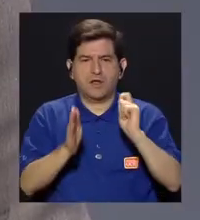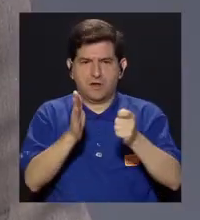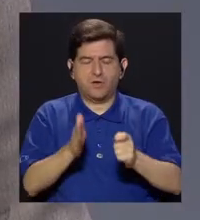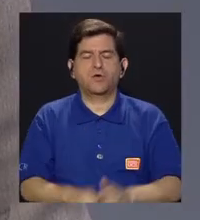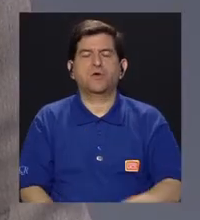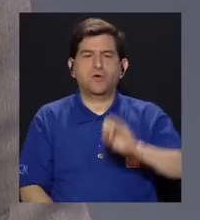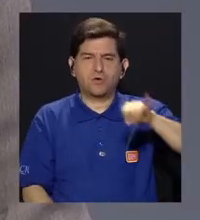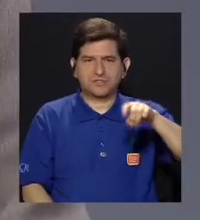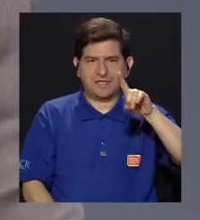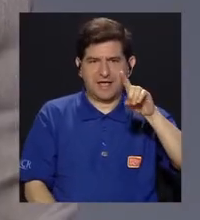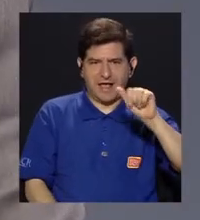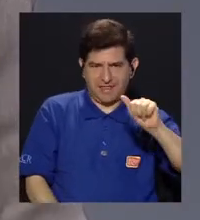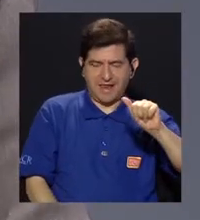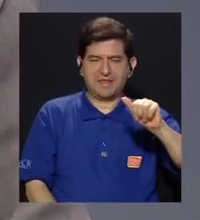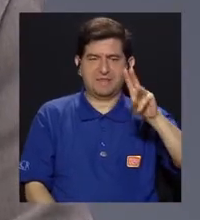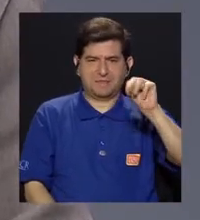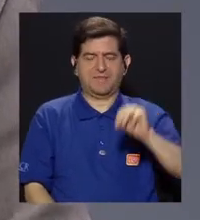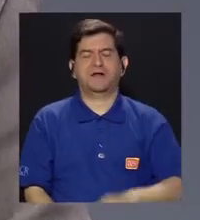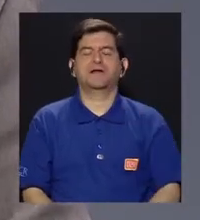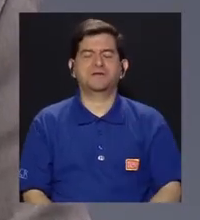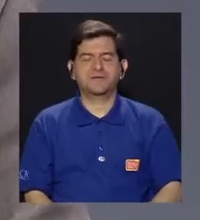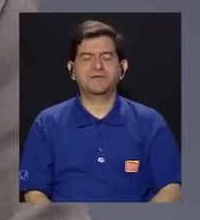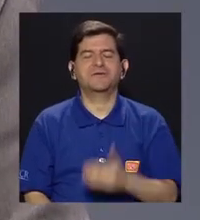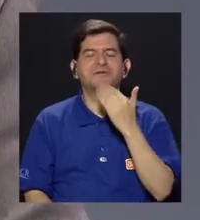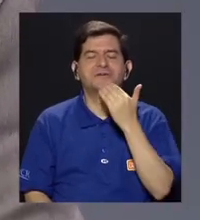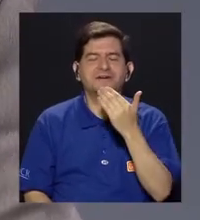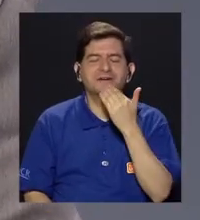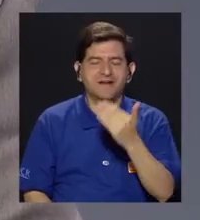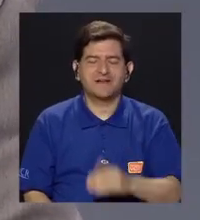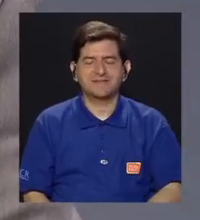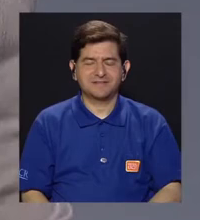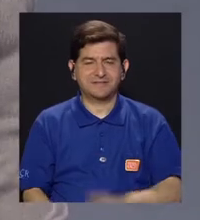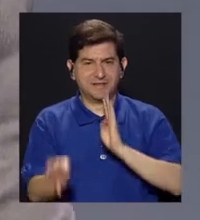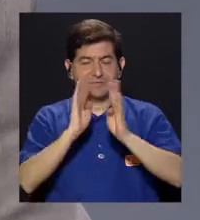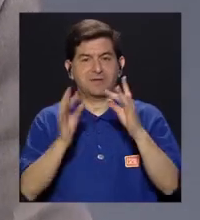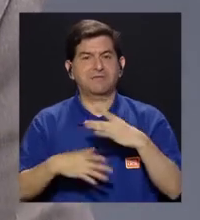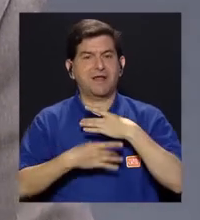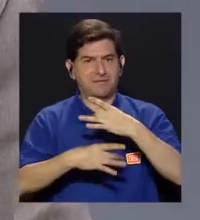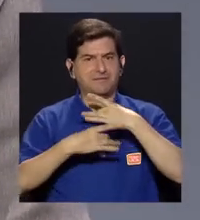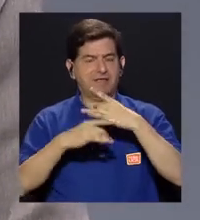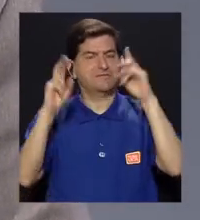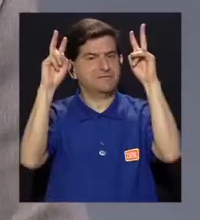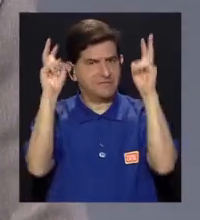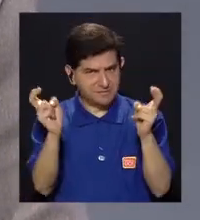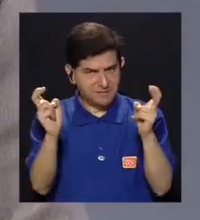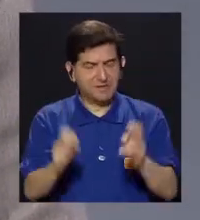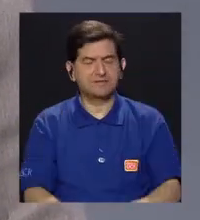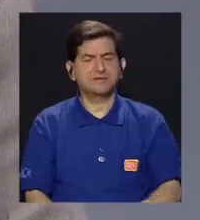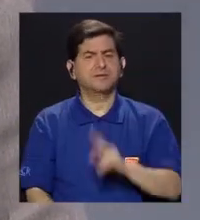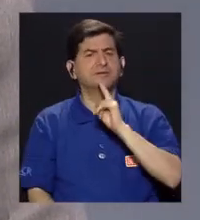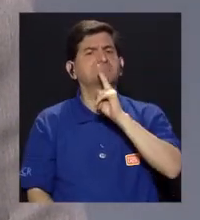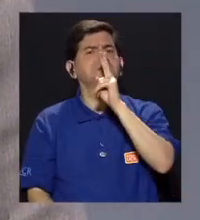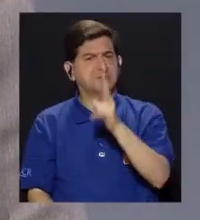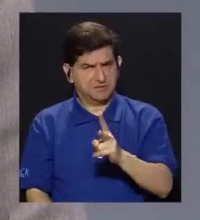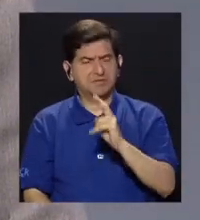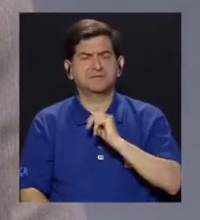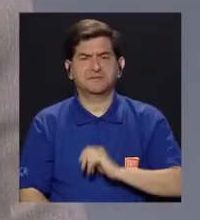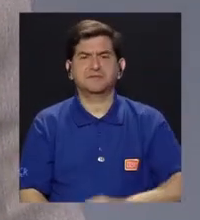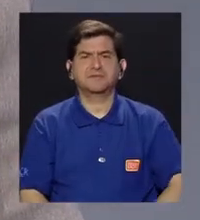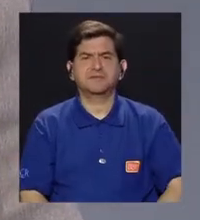medrano que está lejos en bien mar en muchas gracias por invitarme a colaborar es tan interesante tema que definitivamente